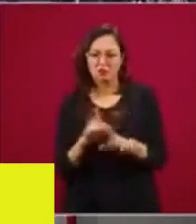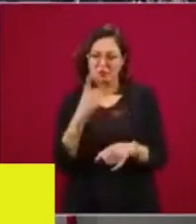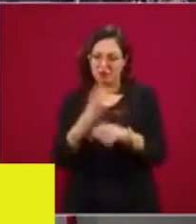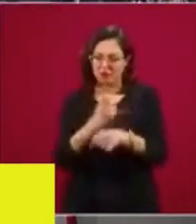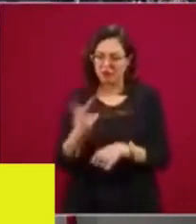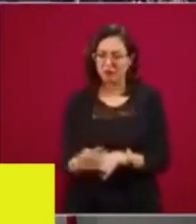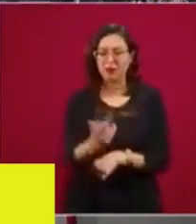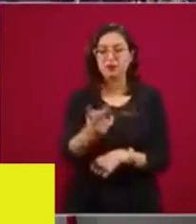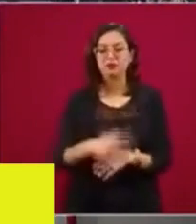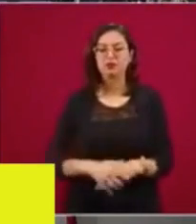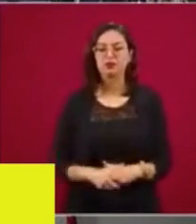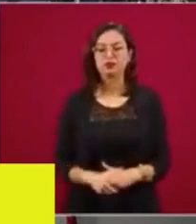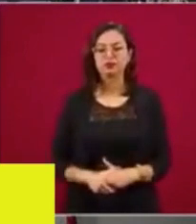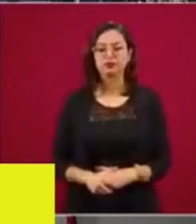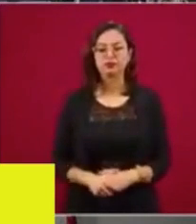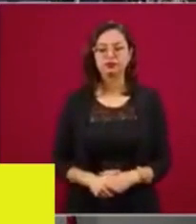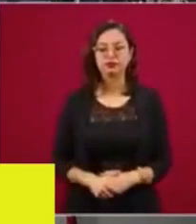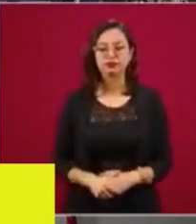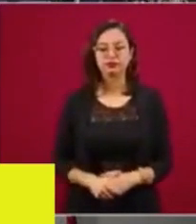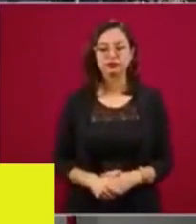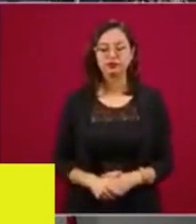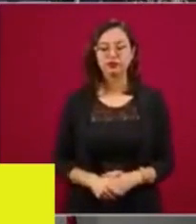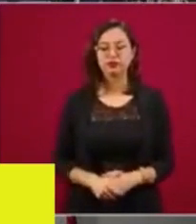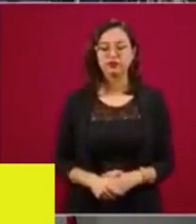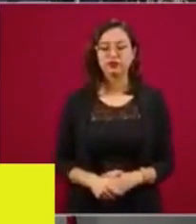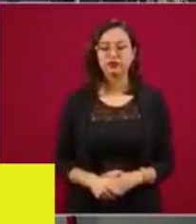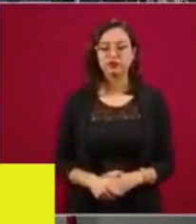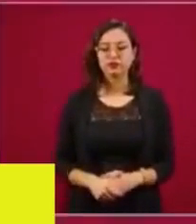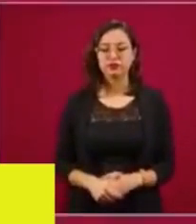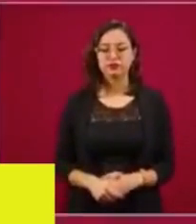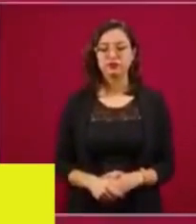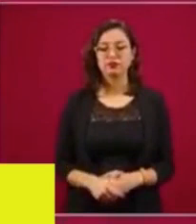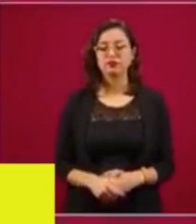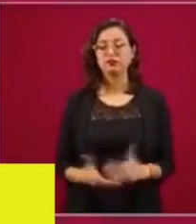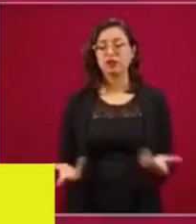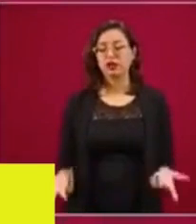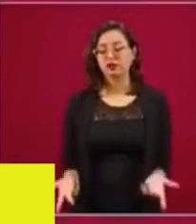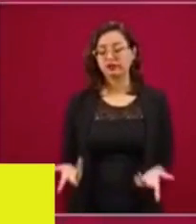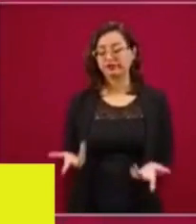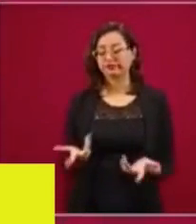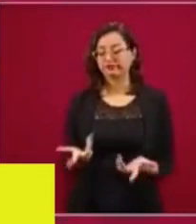llevando a cabo un plan de austeridad republicana